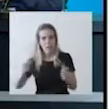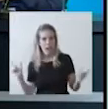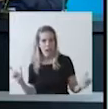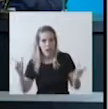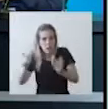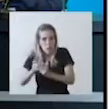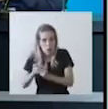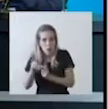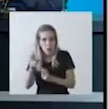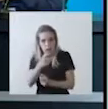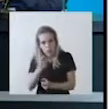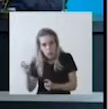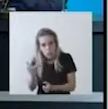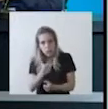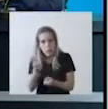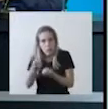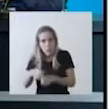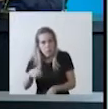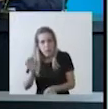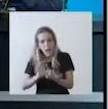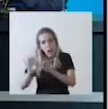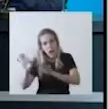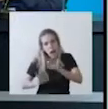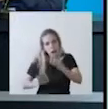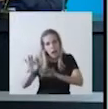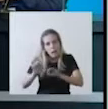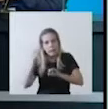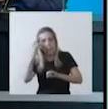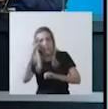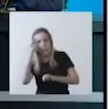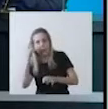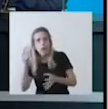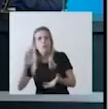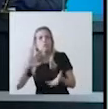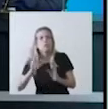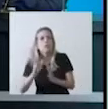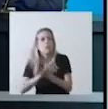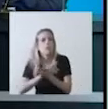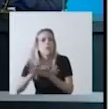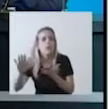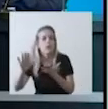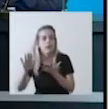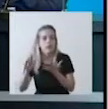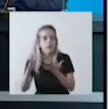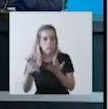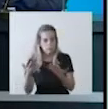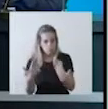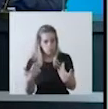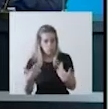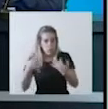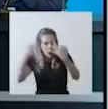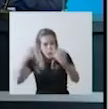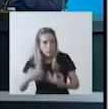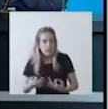abrir libremente. Y por otro lado, esta es la parte de salud, digamos, por otro lado, la parte de rentabilidad o económica, si